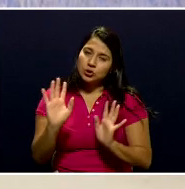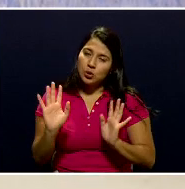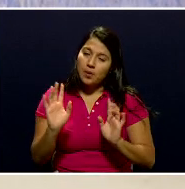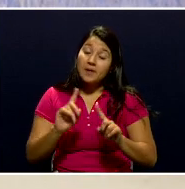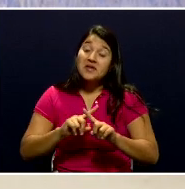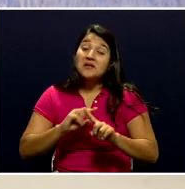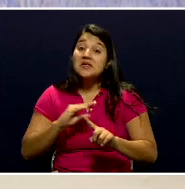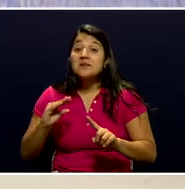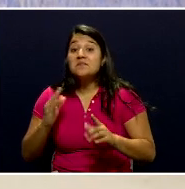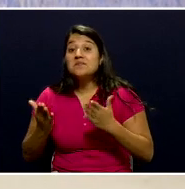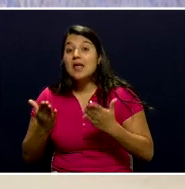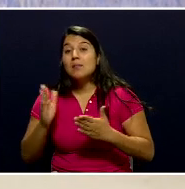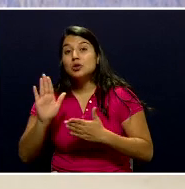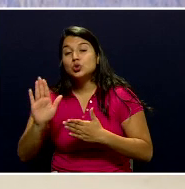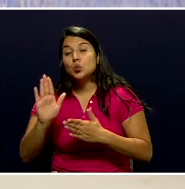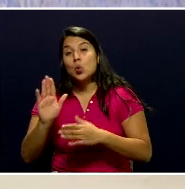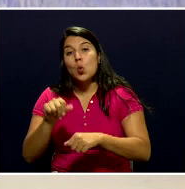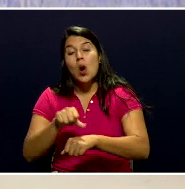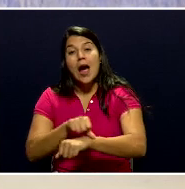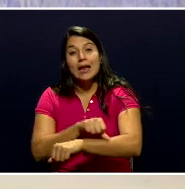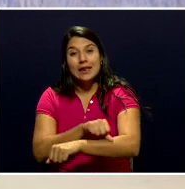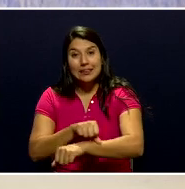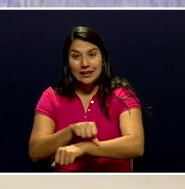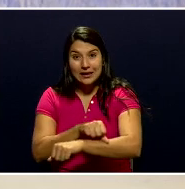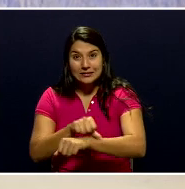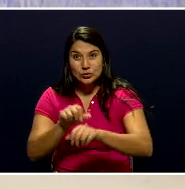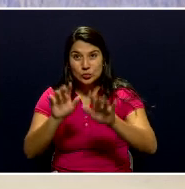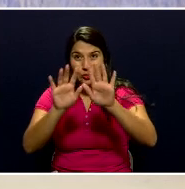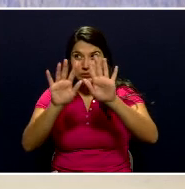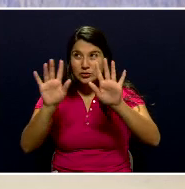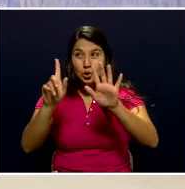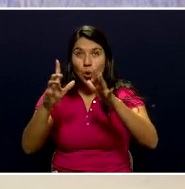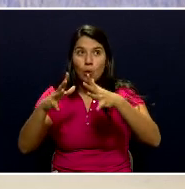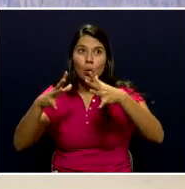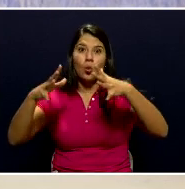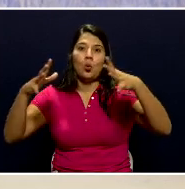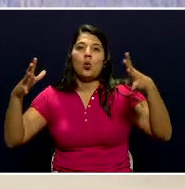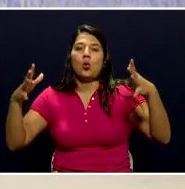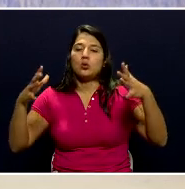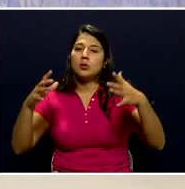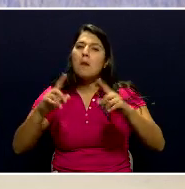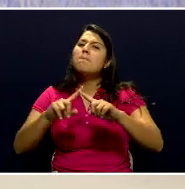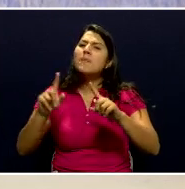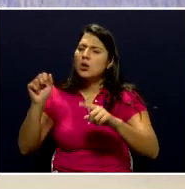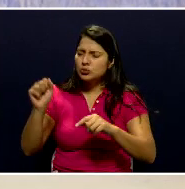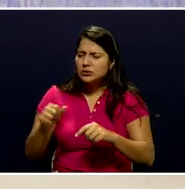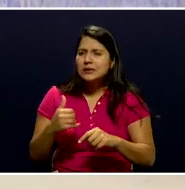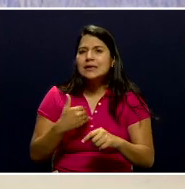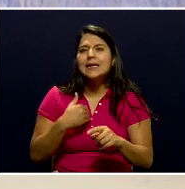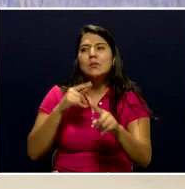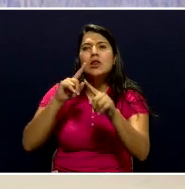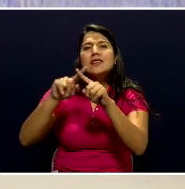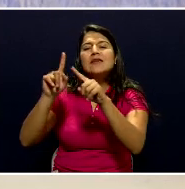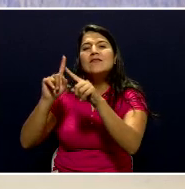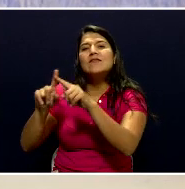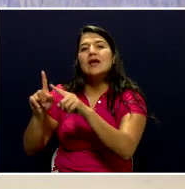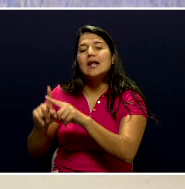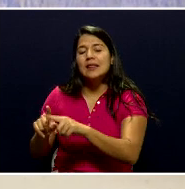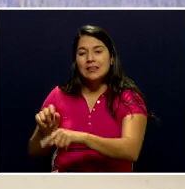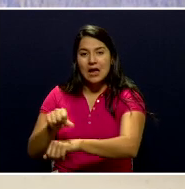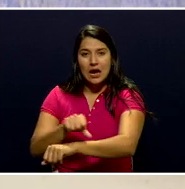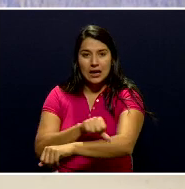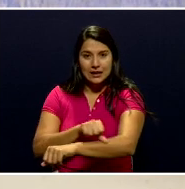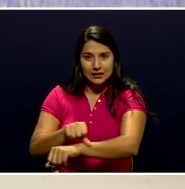probablemente su arquitectura no es de grandes dimensiones, pero hay una serie de aportes de